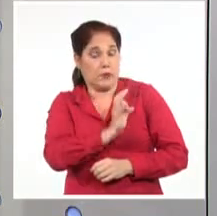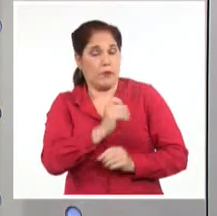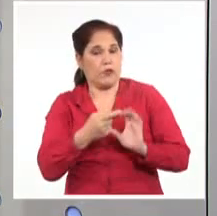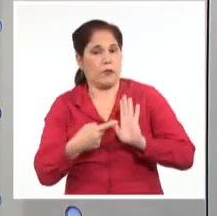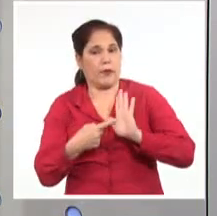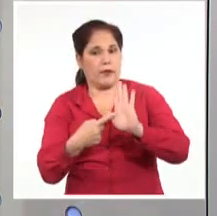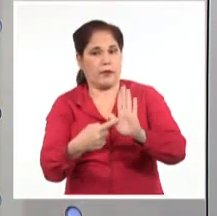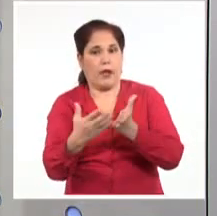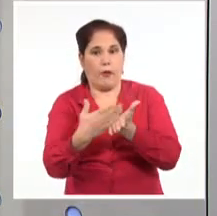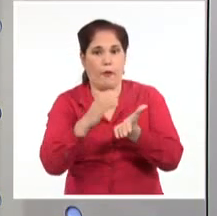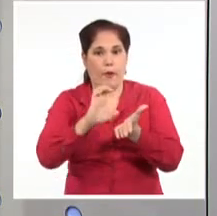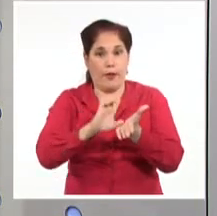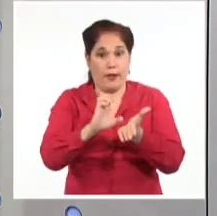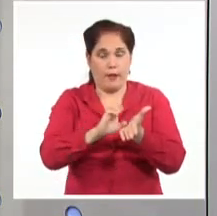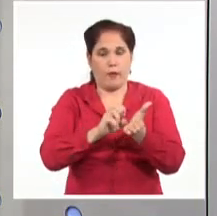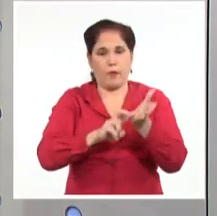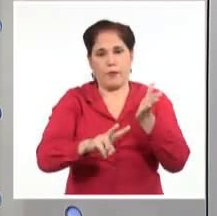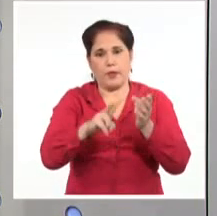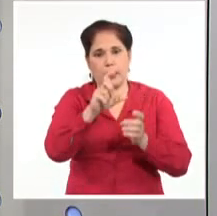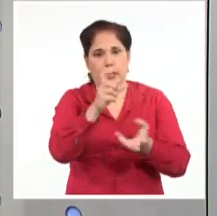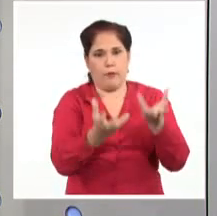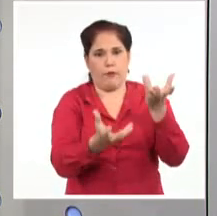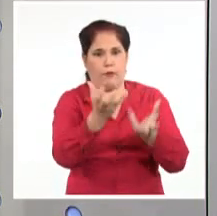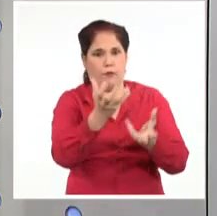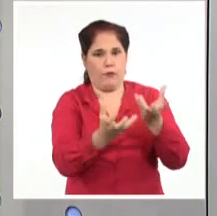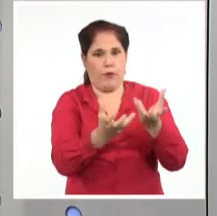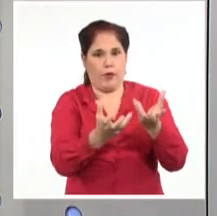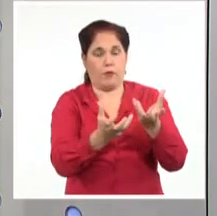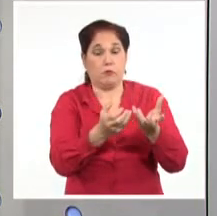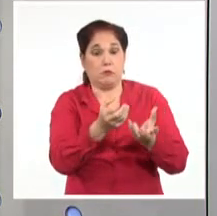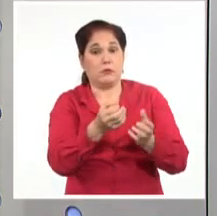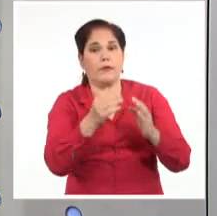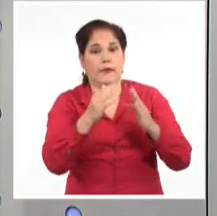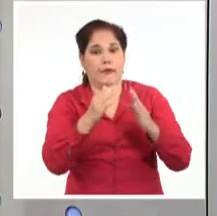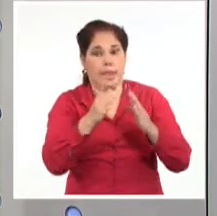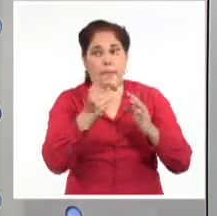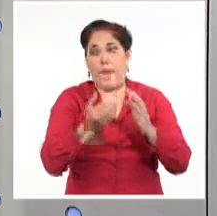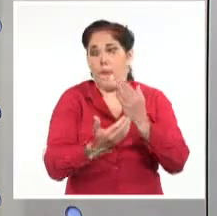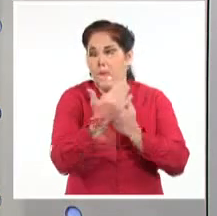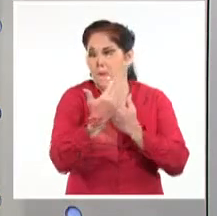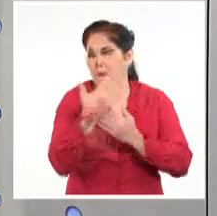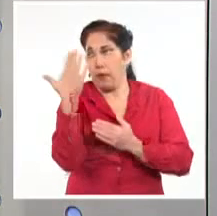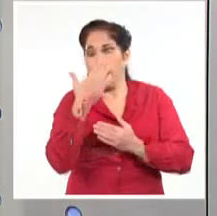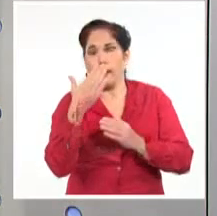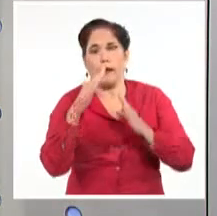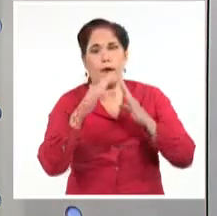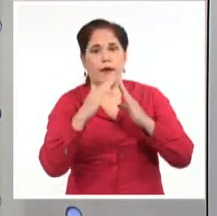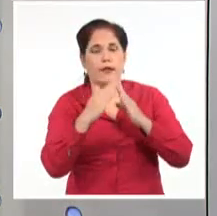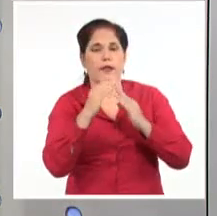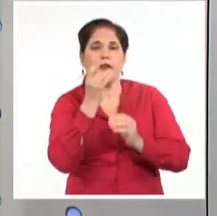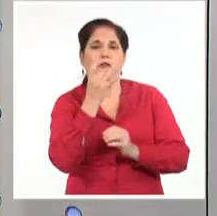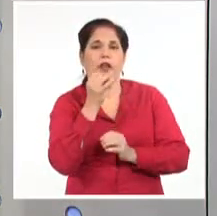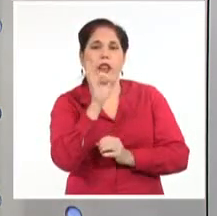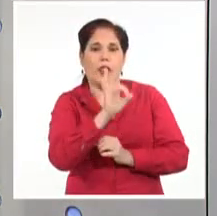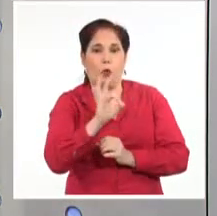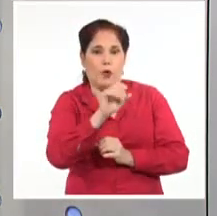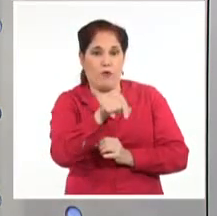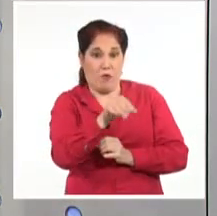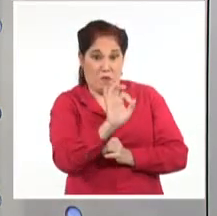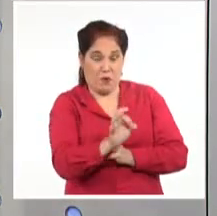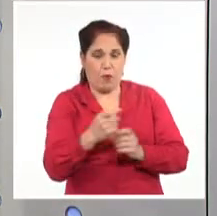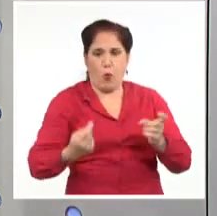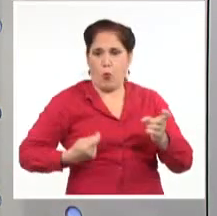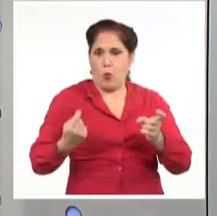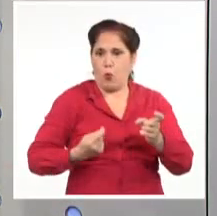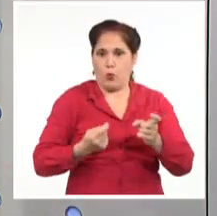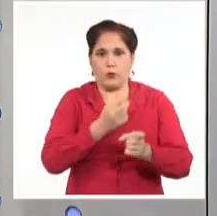presentado hoy en Cienfuegos. El volumen, que llega bajo el sello de la casa editora Verde Olivo, nos acerca a testimonios de esos hombres de lucha que junto